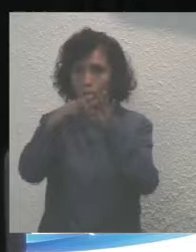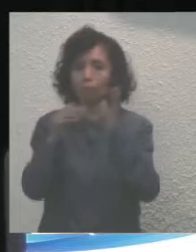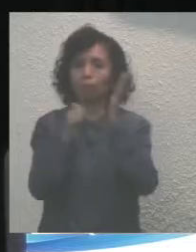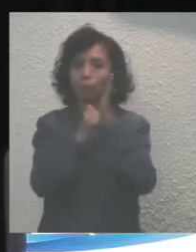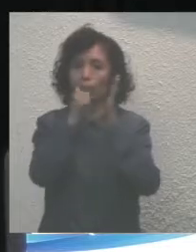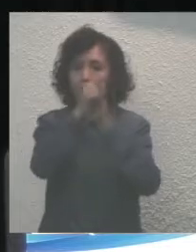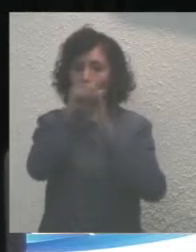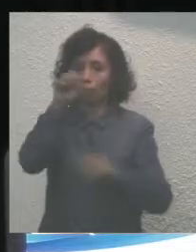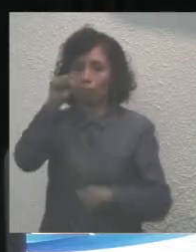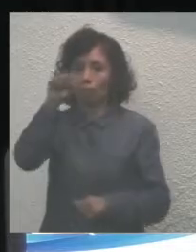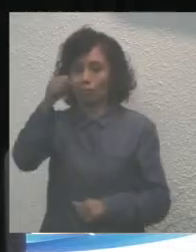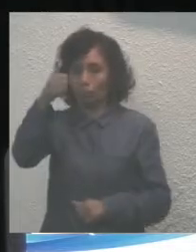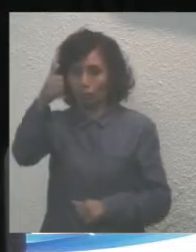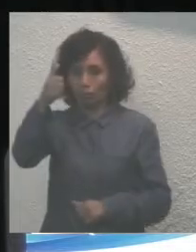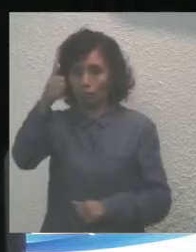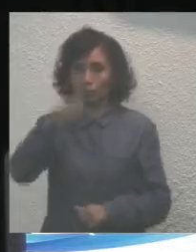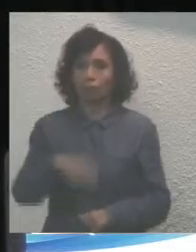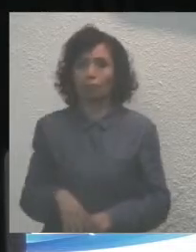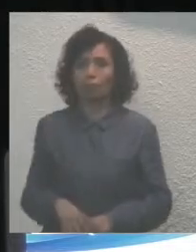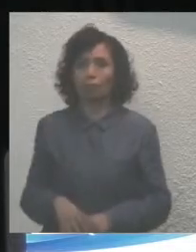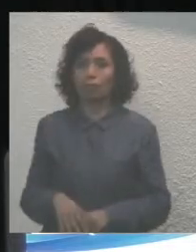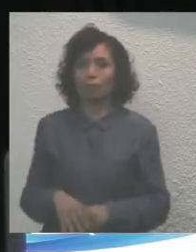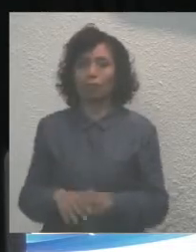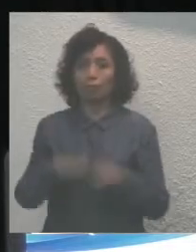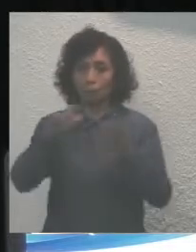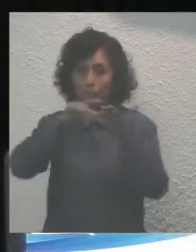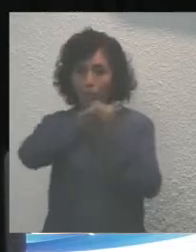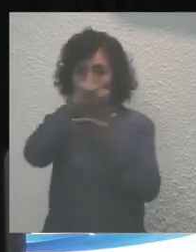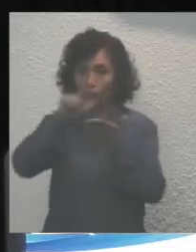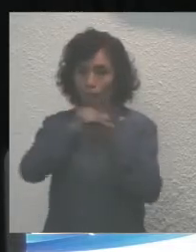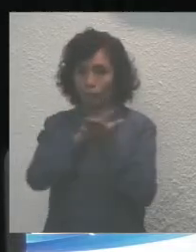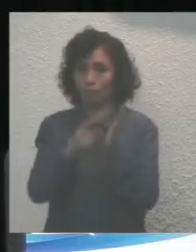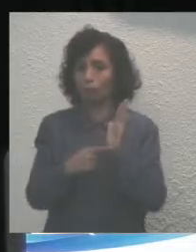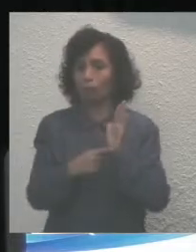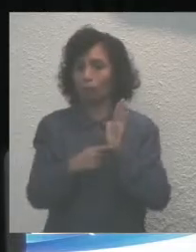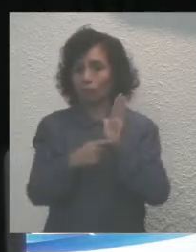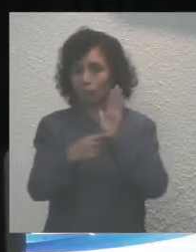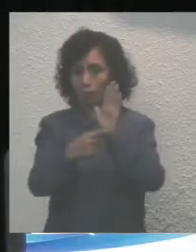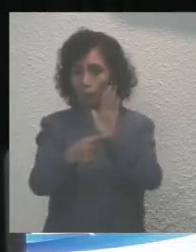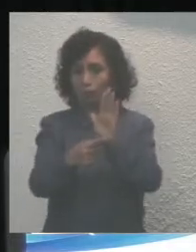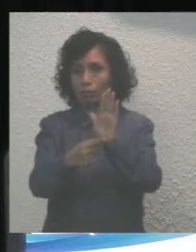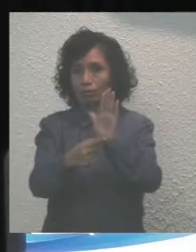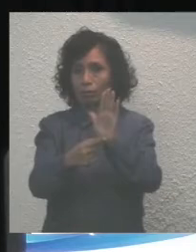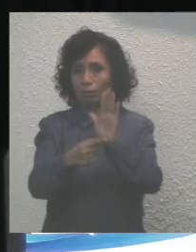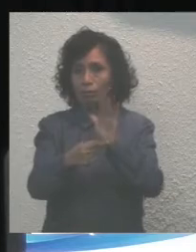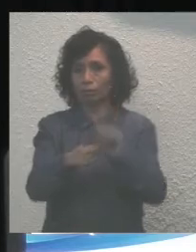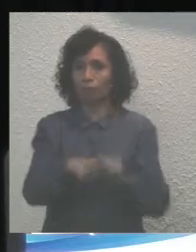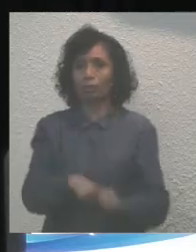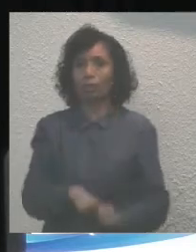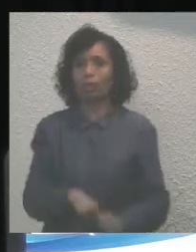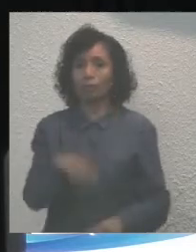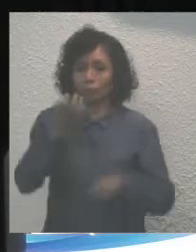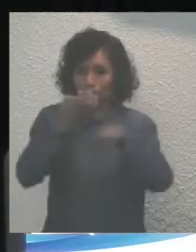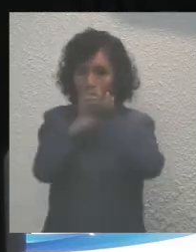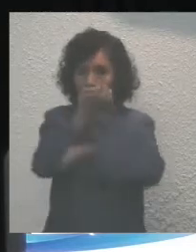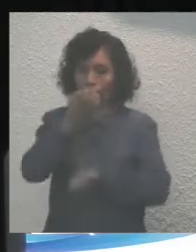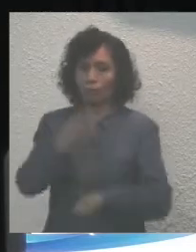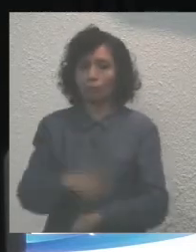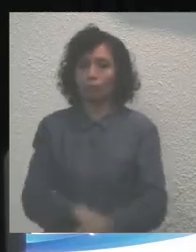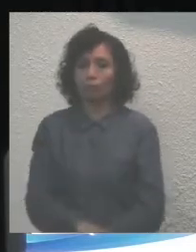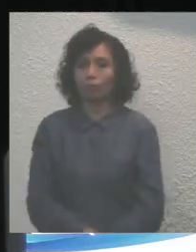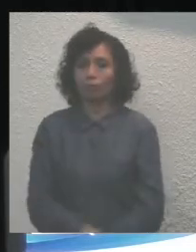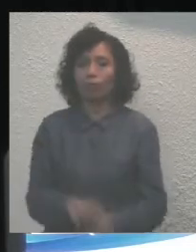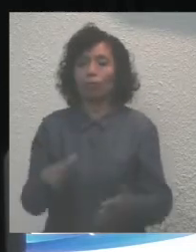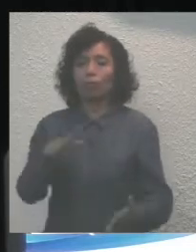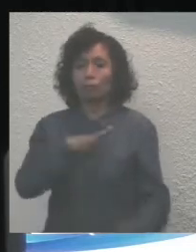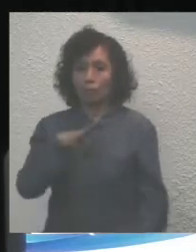artículo 66 de la fracción décima segunda de la Ley Orgánica del Poder Legislativo del Estado,